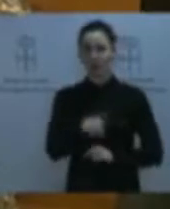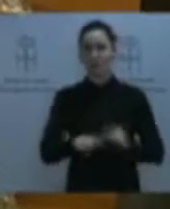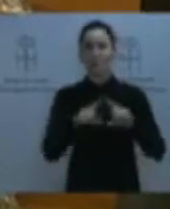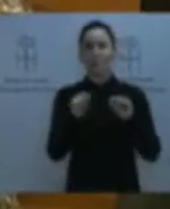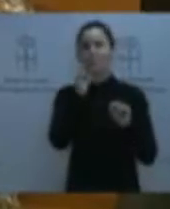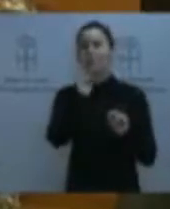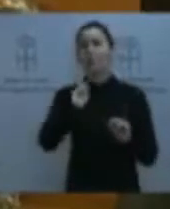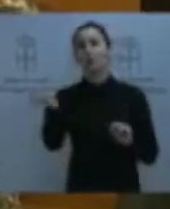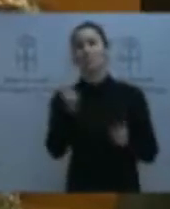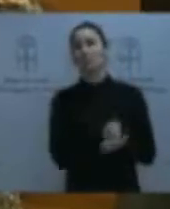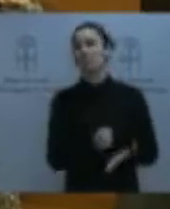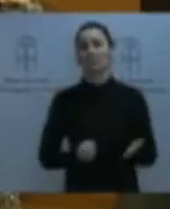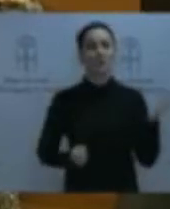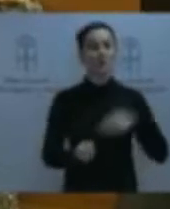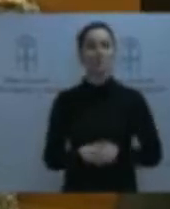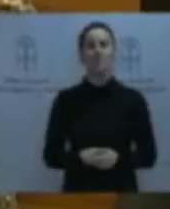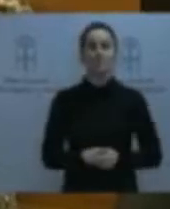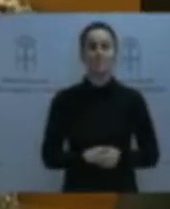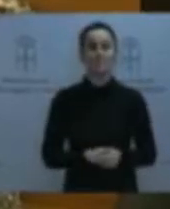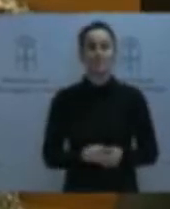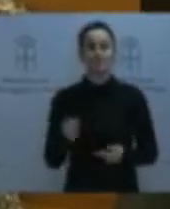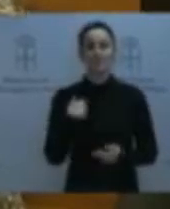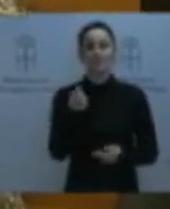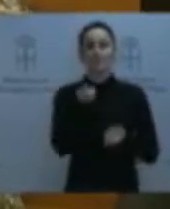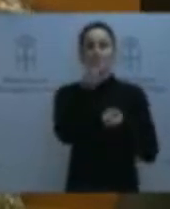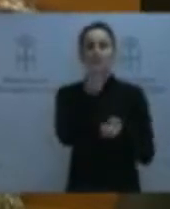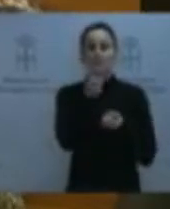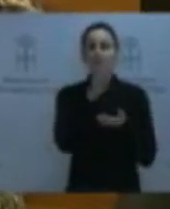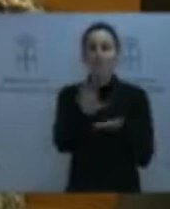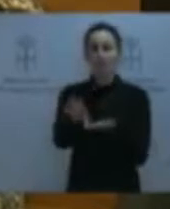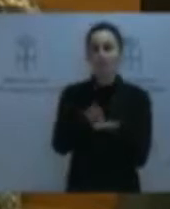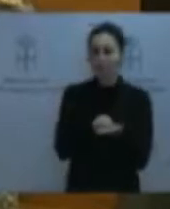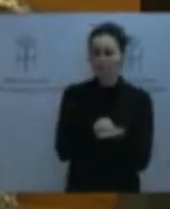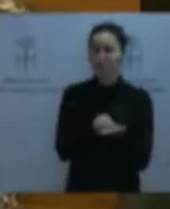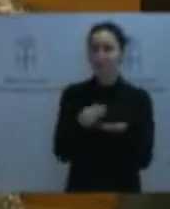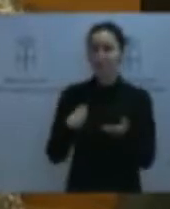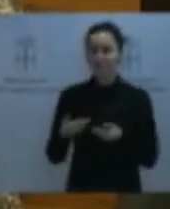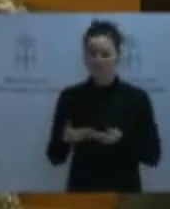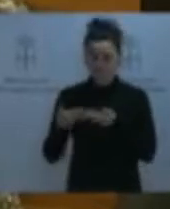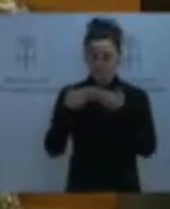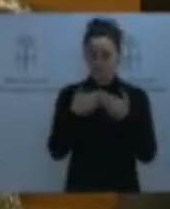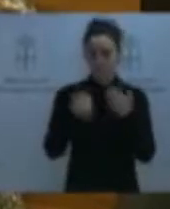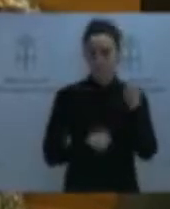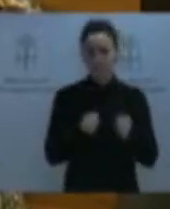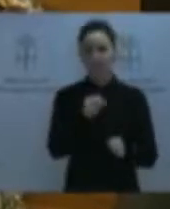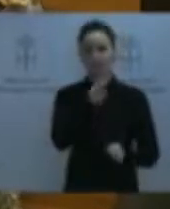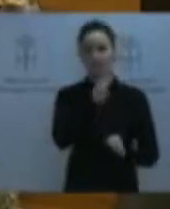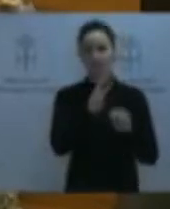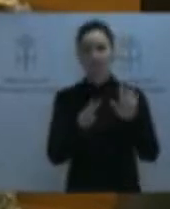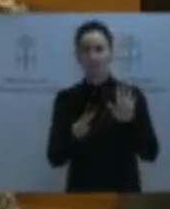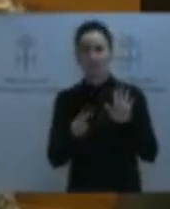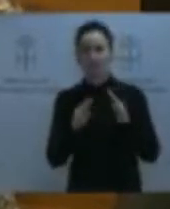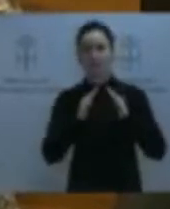yo me he ido a los datos y he encontrado que en ganadería de leche hay 37 explotaciones, lo que supone el 1,9%.